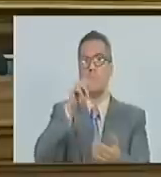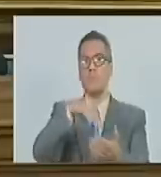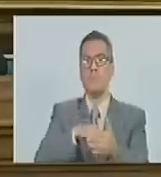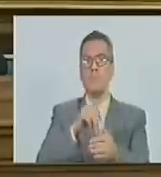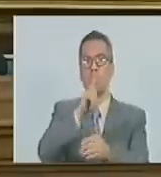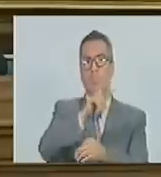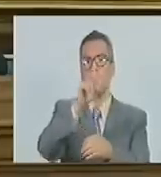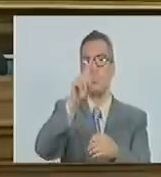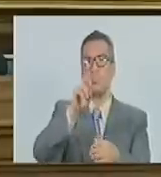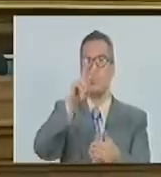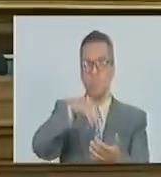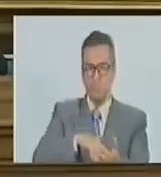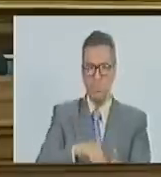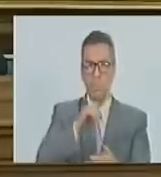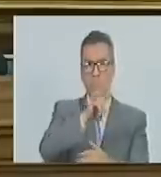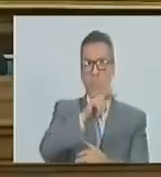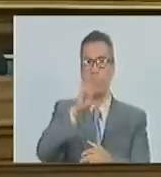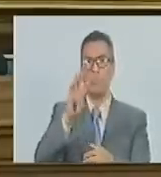2021-2024.